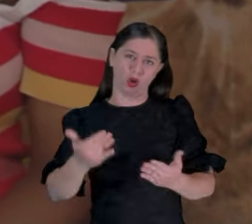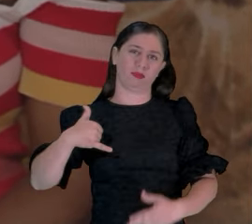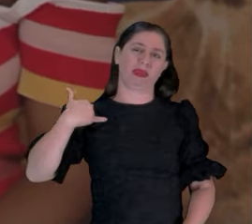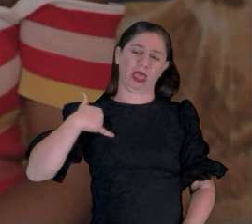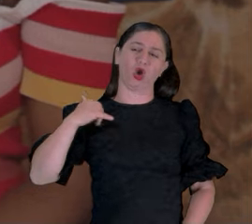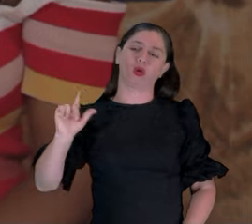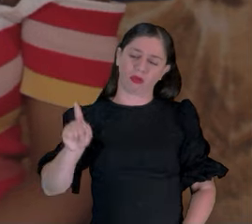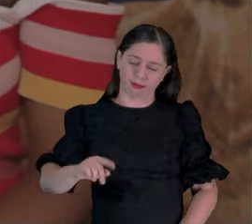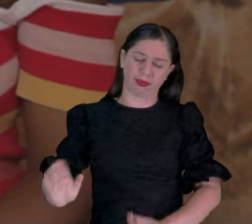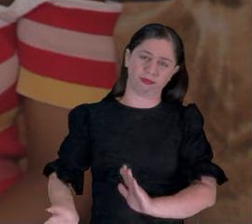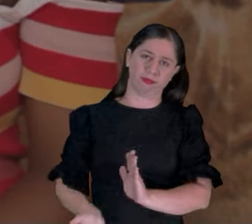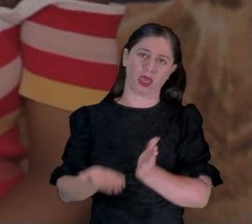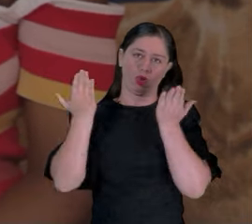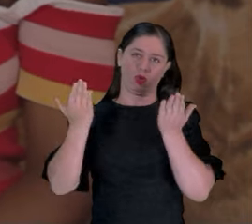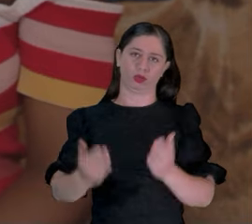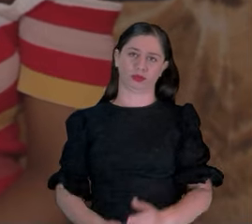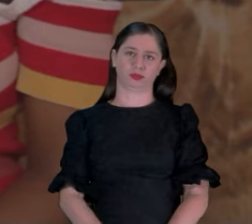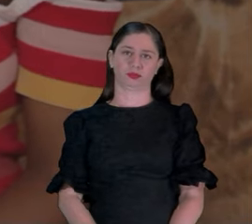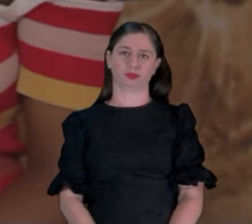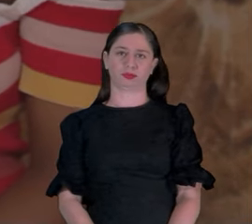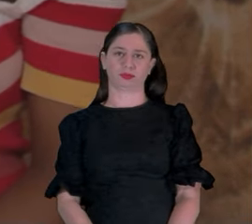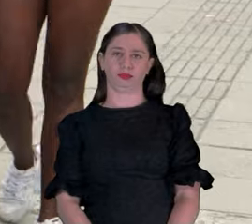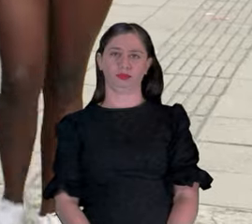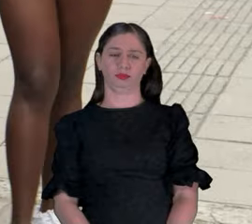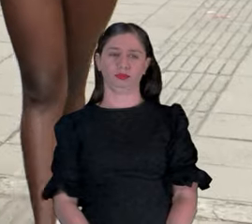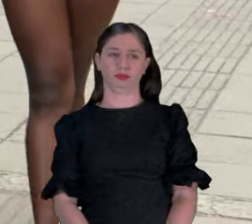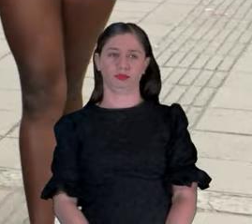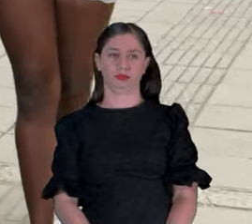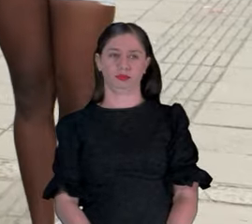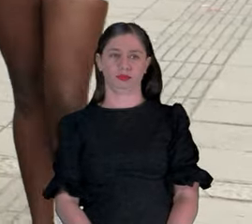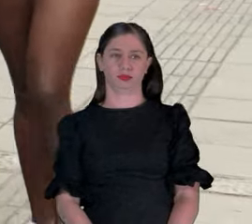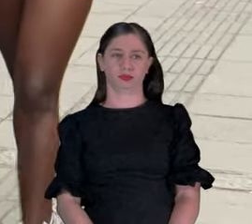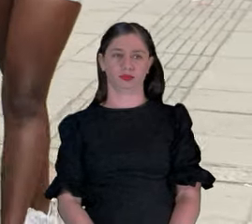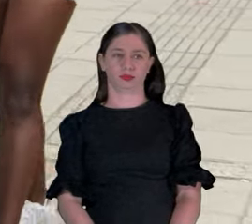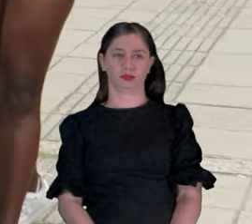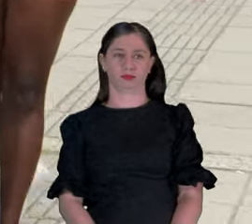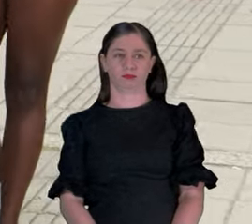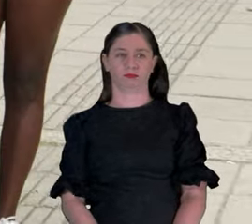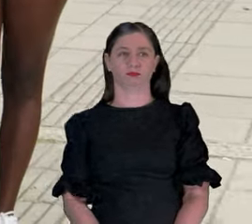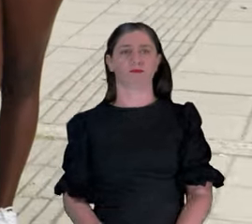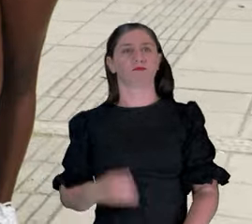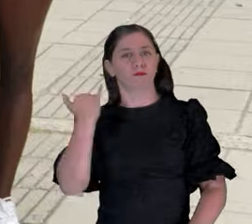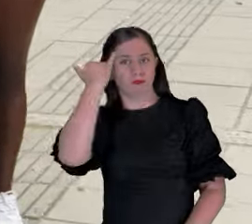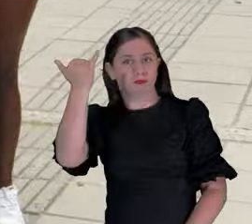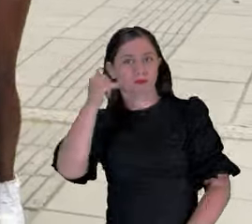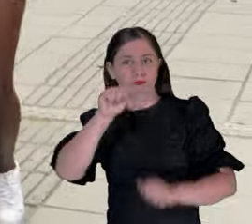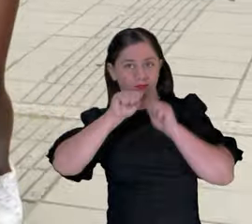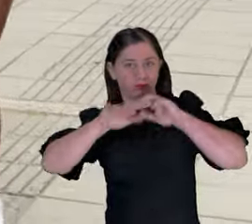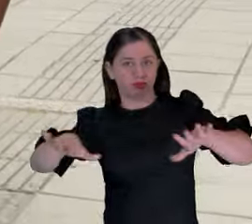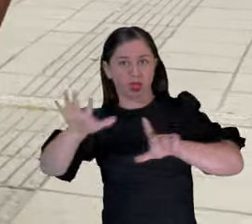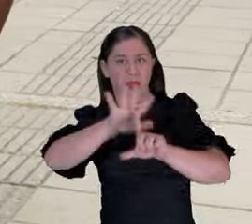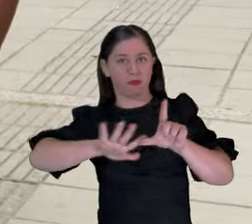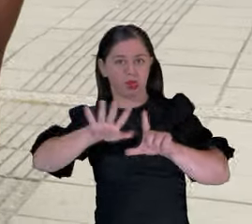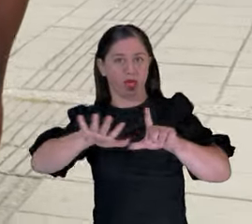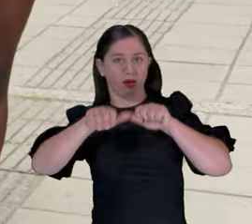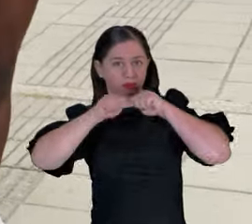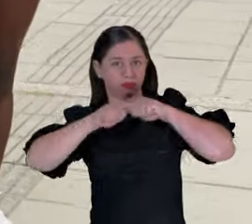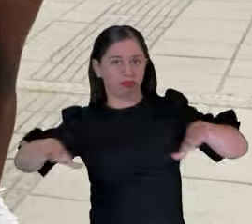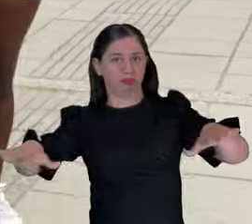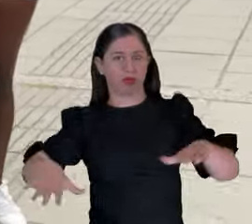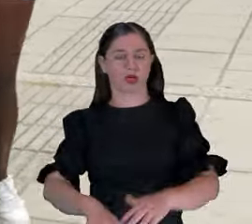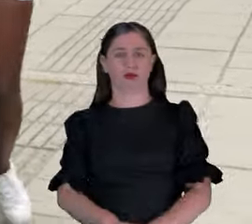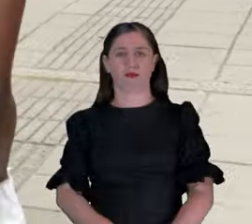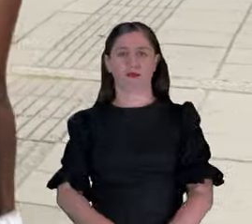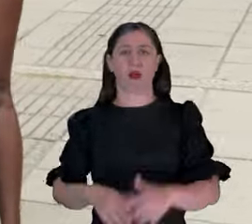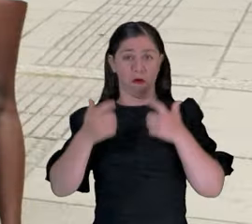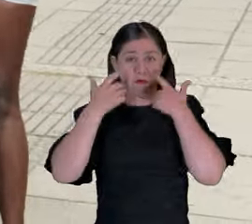en el barrio, tanto más que todo para los jóvenes. Pero muchachos, una pregunta. ¿Qué? ¿Y la plata para los vestuarios, de dónde la vamos a sacar? Hagamos un video que se vuelva